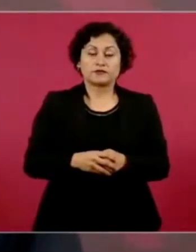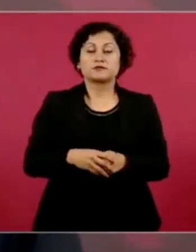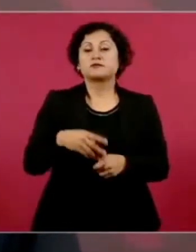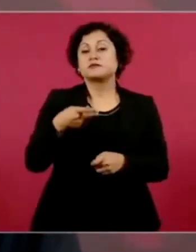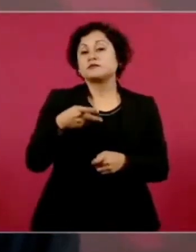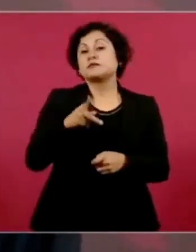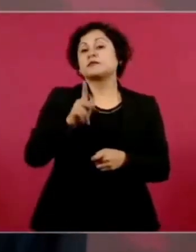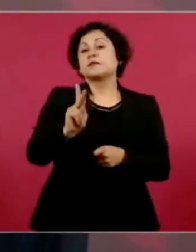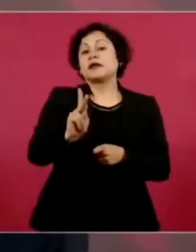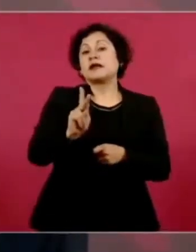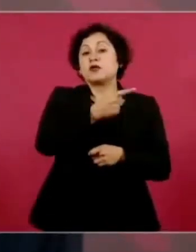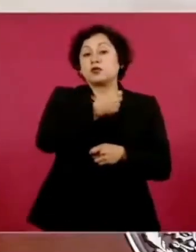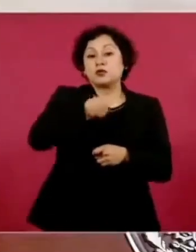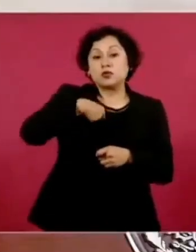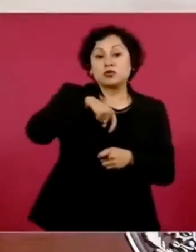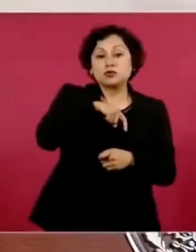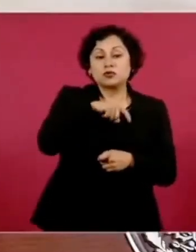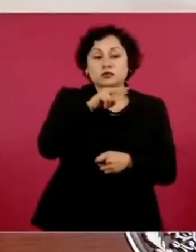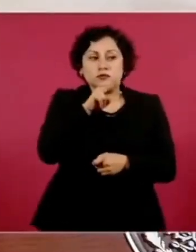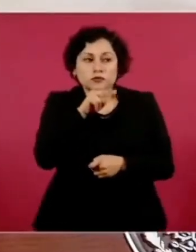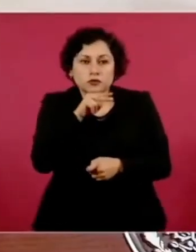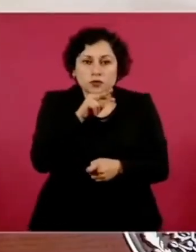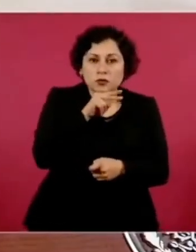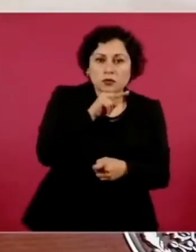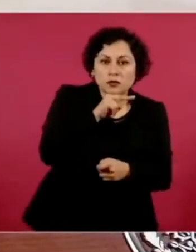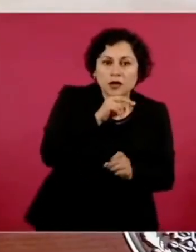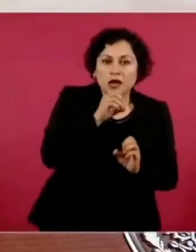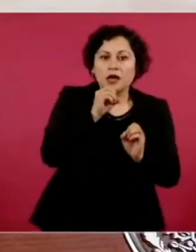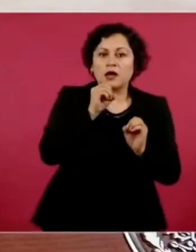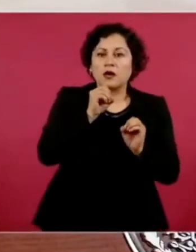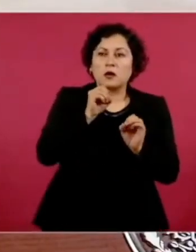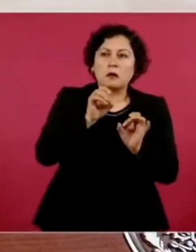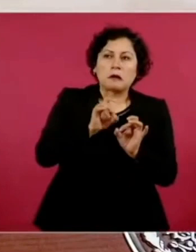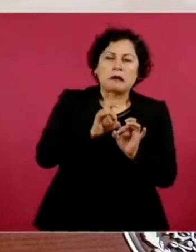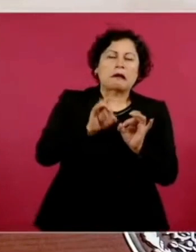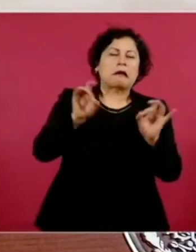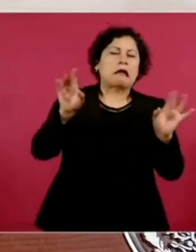preocuparnos, no caer en ninguna provocación.